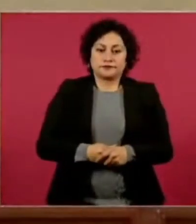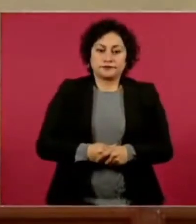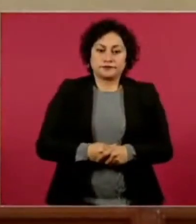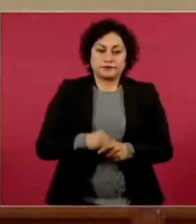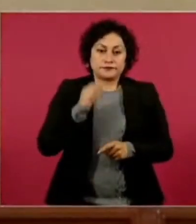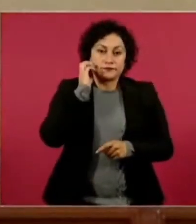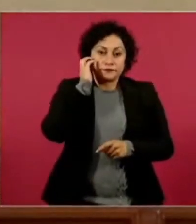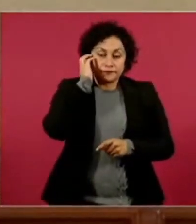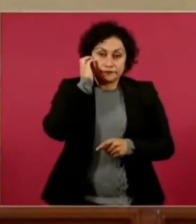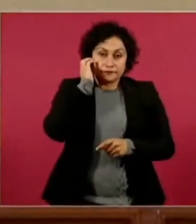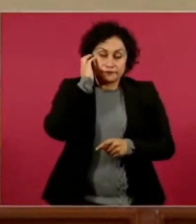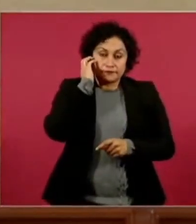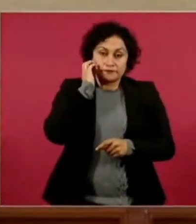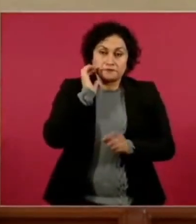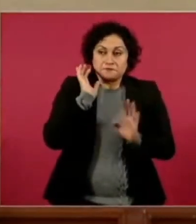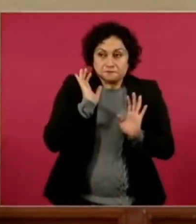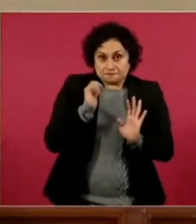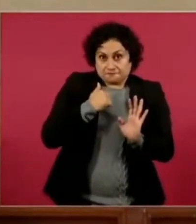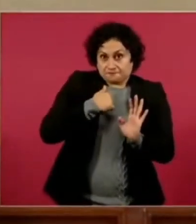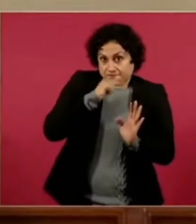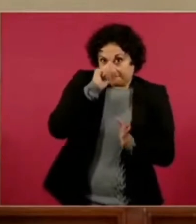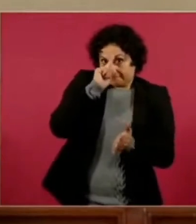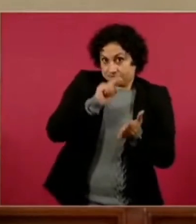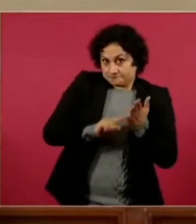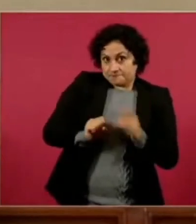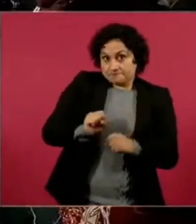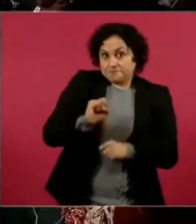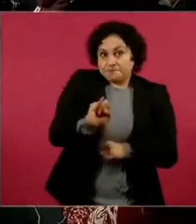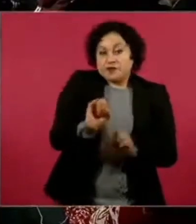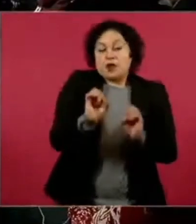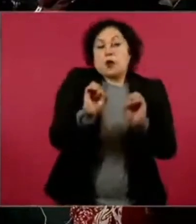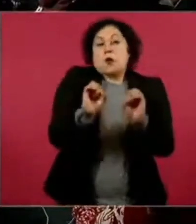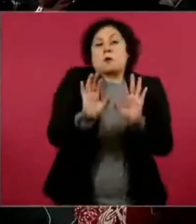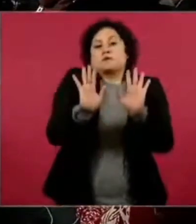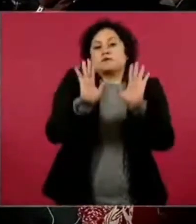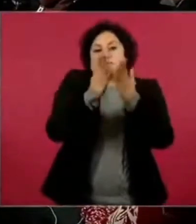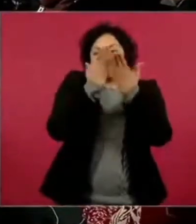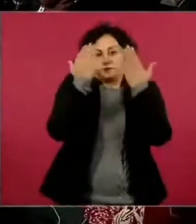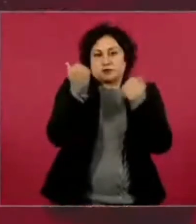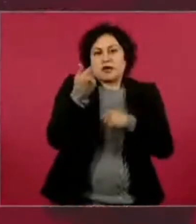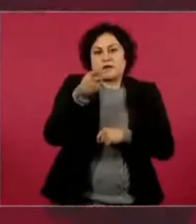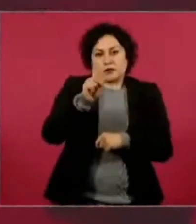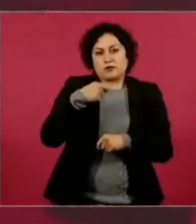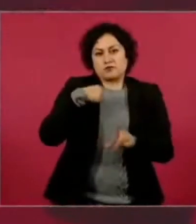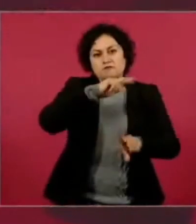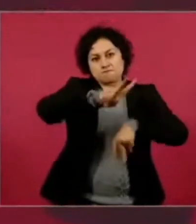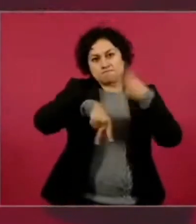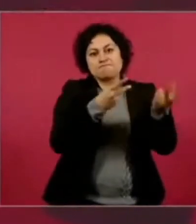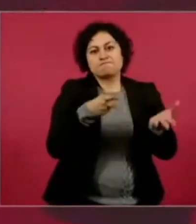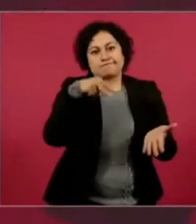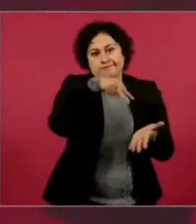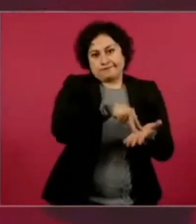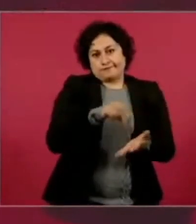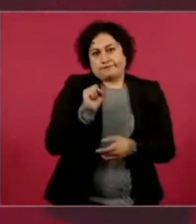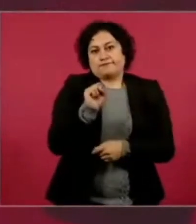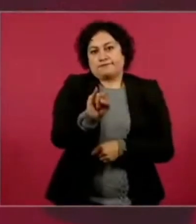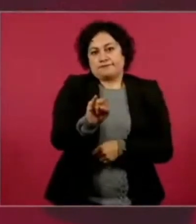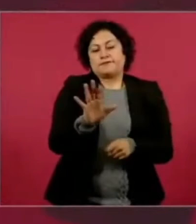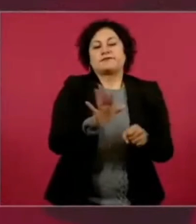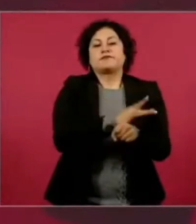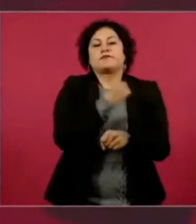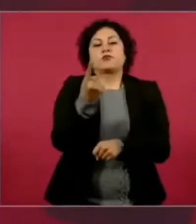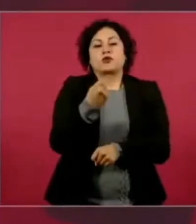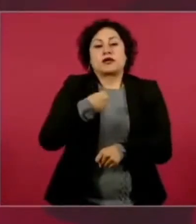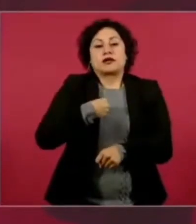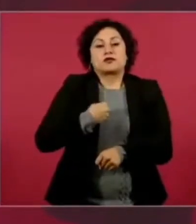Yo espero que sí, o sea, o no sé qué vaya a pasar, pero yo sí voy, porque yo empeñé